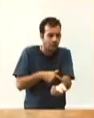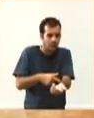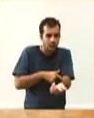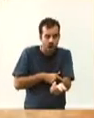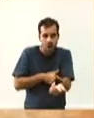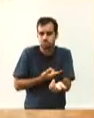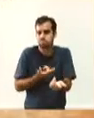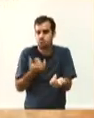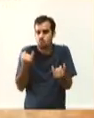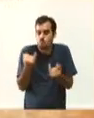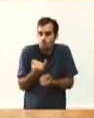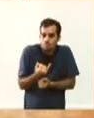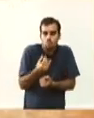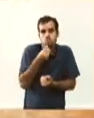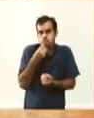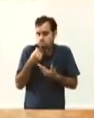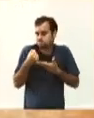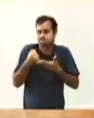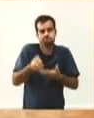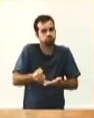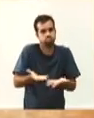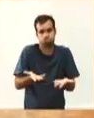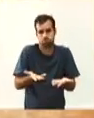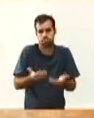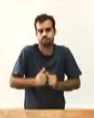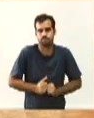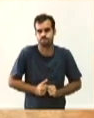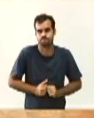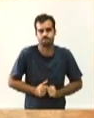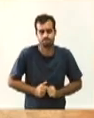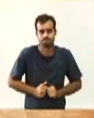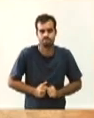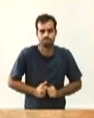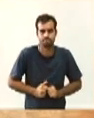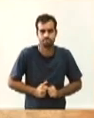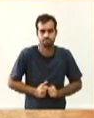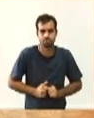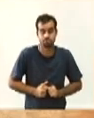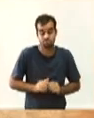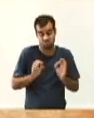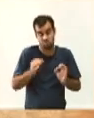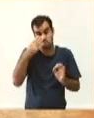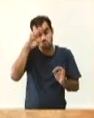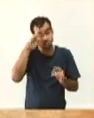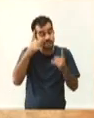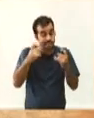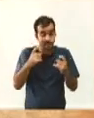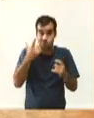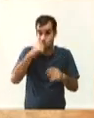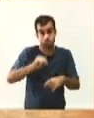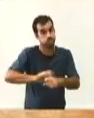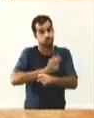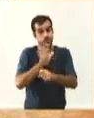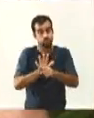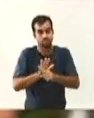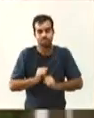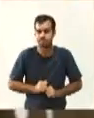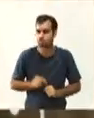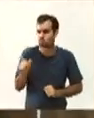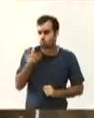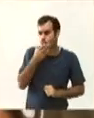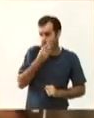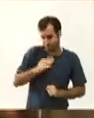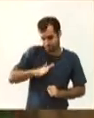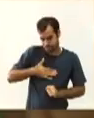Es donar tu vida y dar salud a un pueblo, y más a nuestro pueblo que está necesitado en estos momentos por esta pandemia. Como